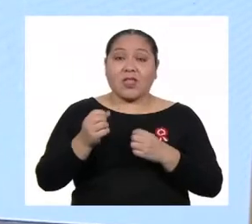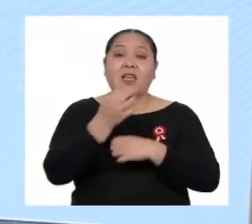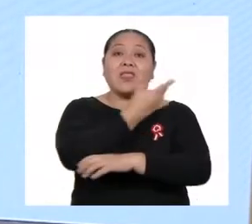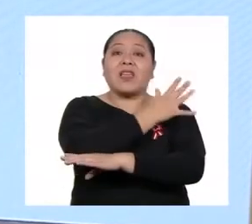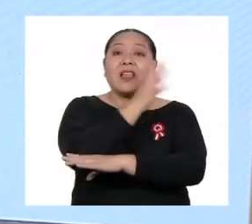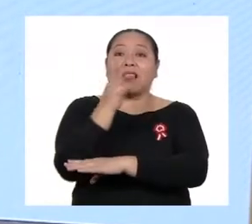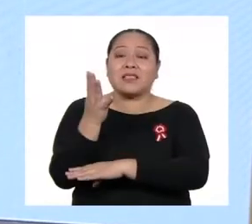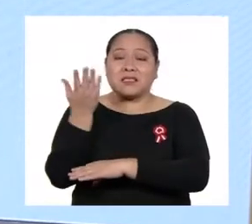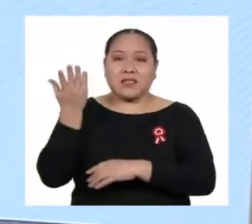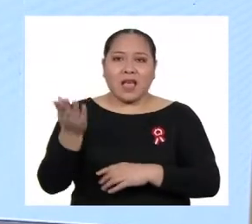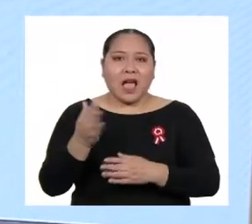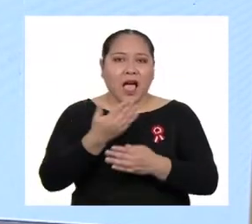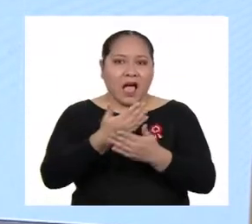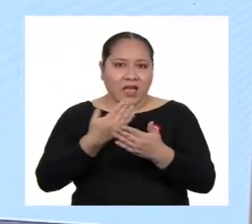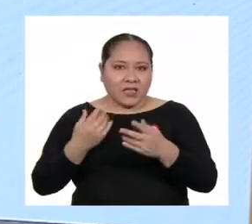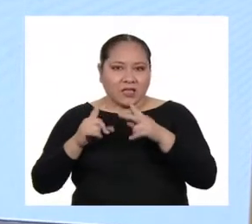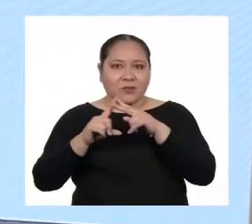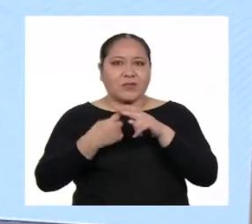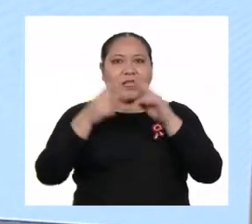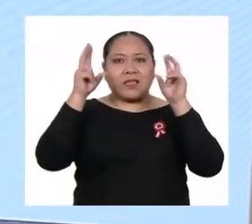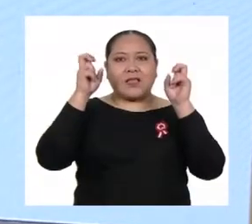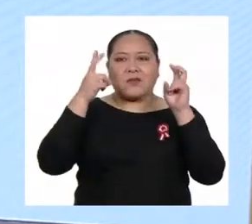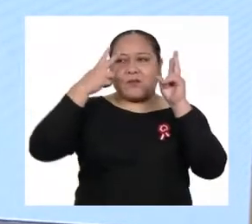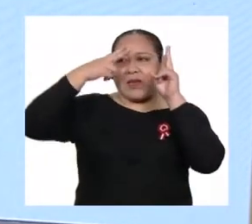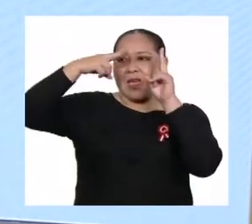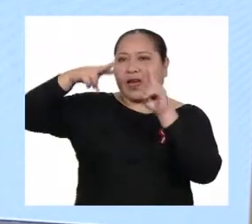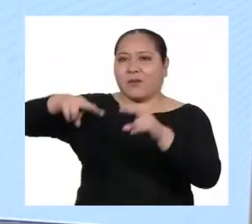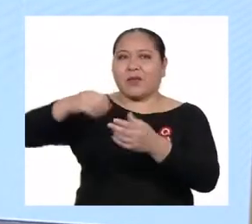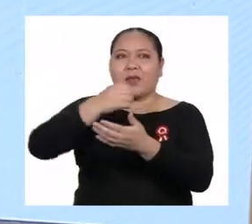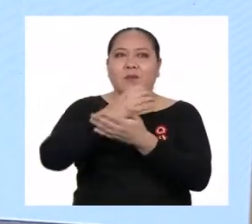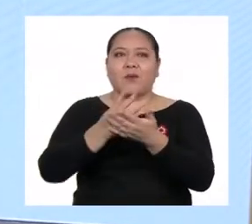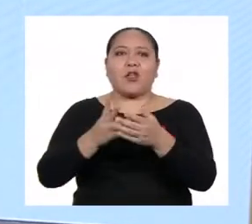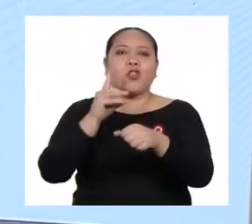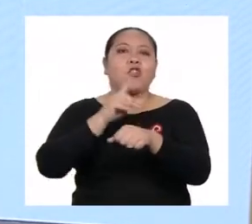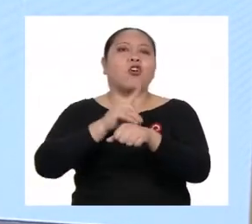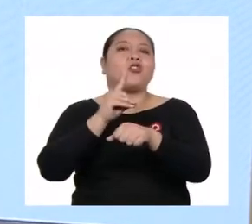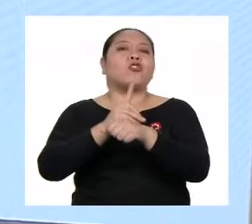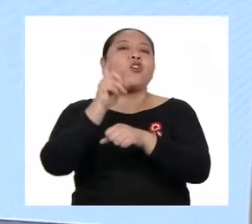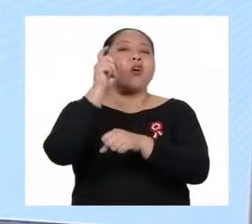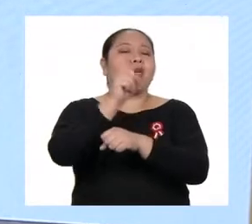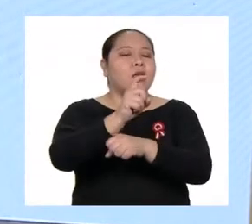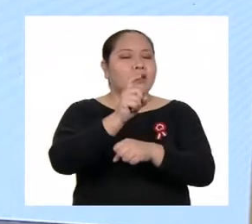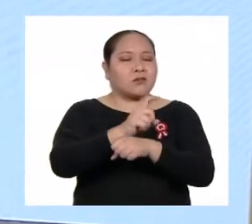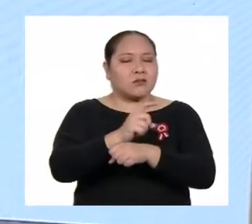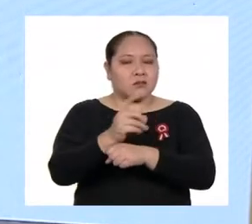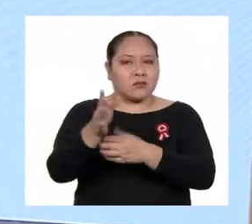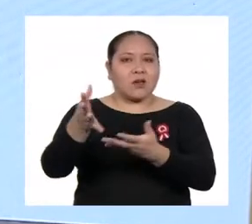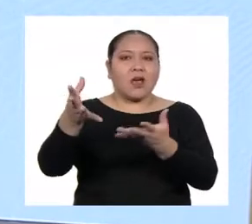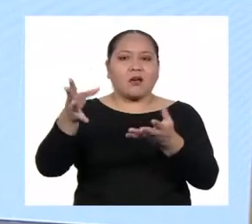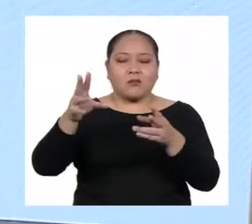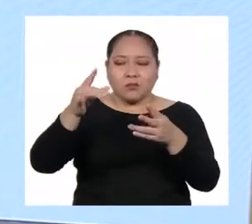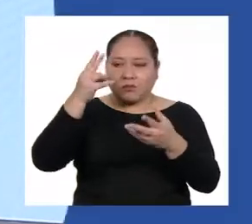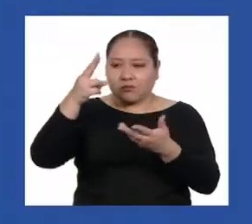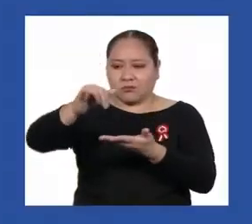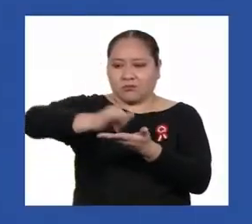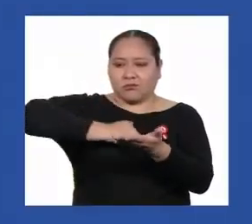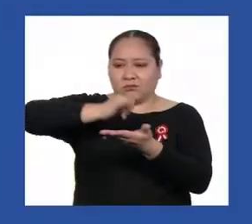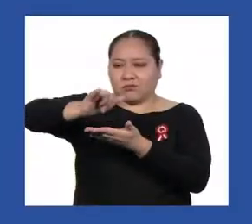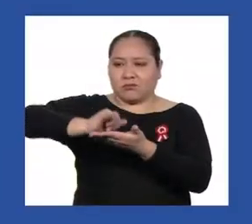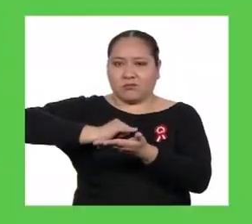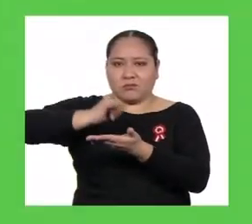con nuestro tema del día, vamos a nuestro segmento Doctor Educación, pues hemos recibido muchos mensajes.